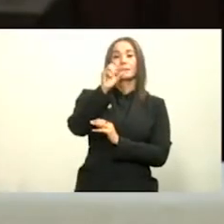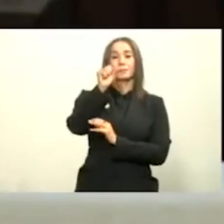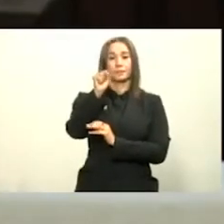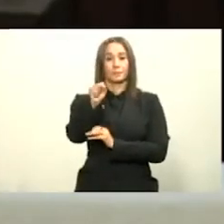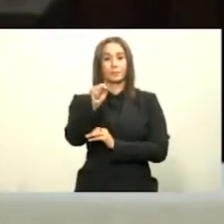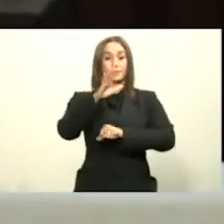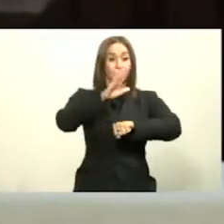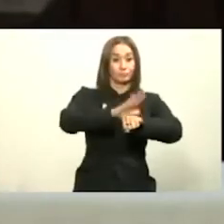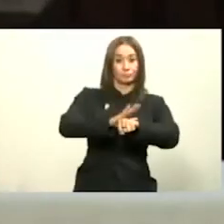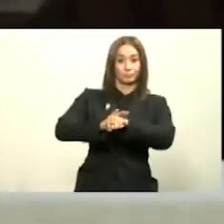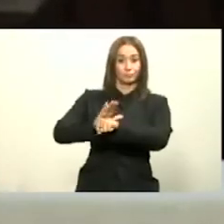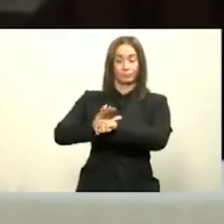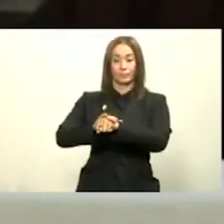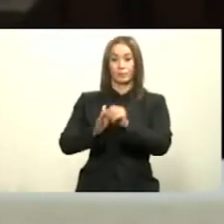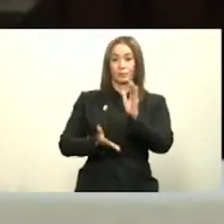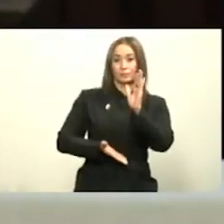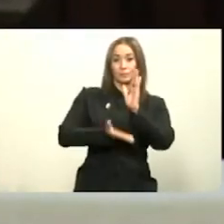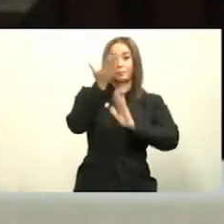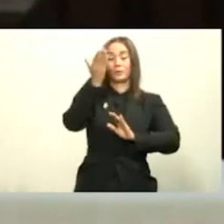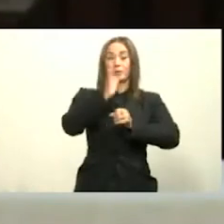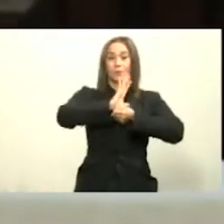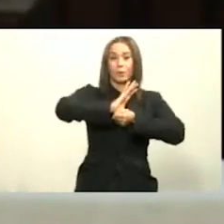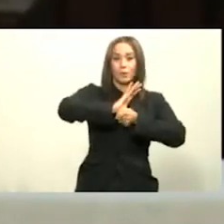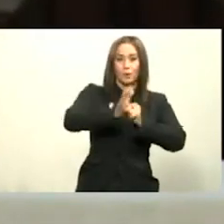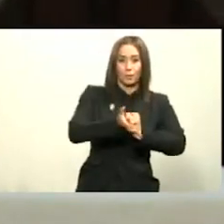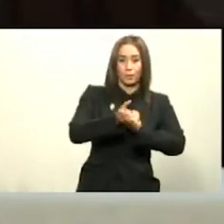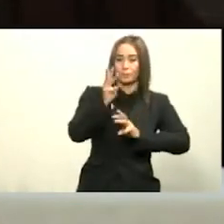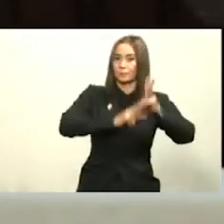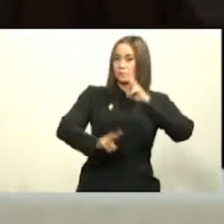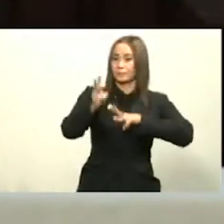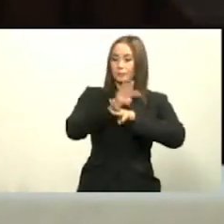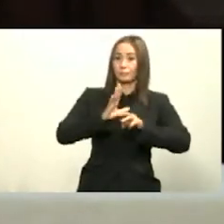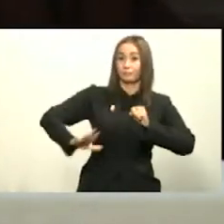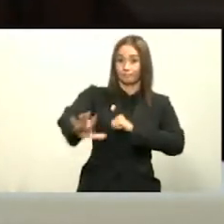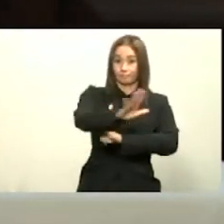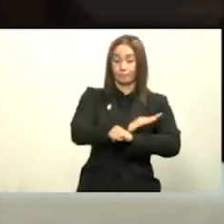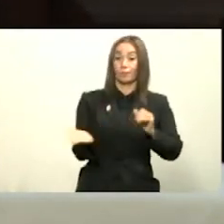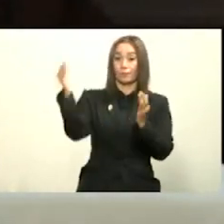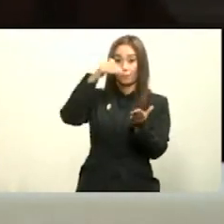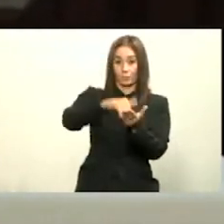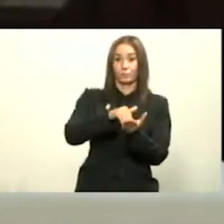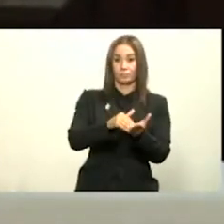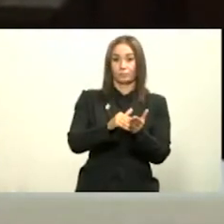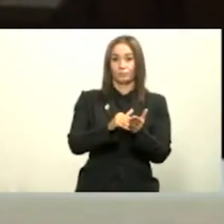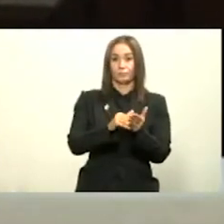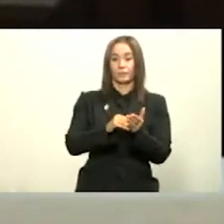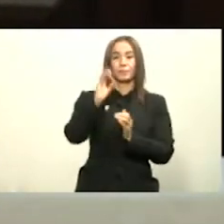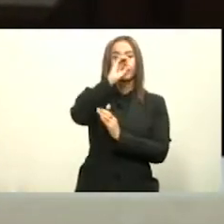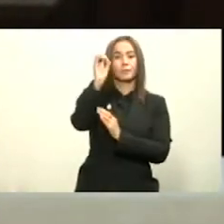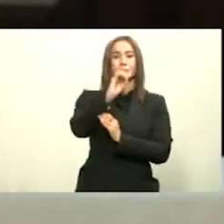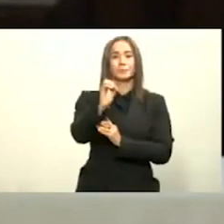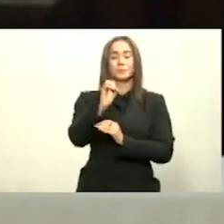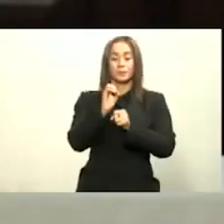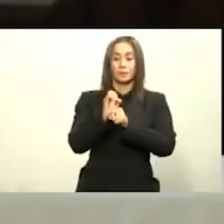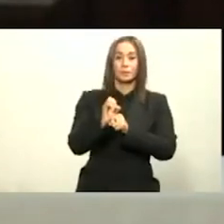de Salud del Gobierno establece que por el incremento de la incidencia del coronavirus en el país, el toque de queda será de 7